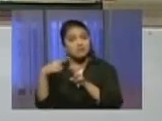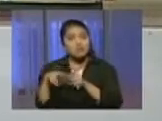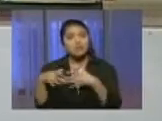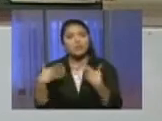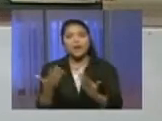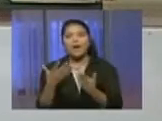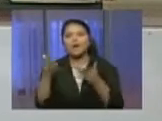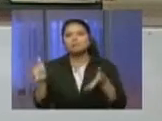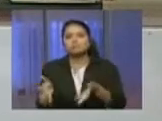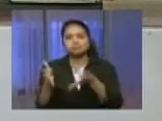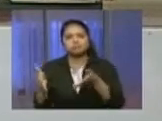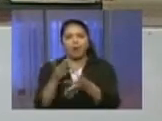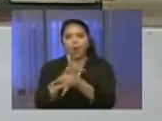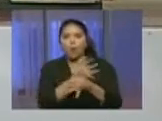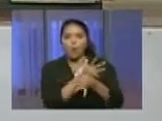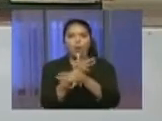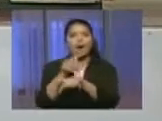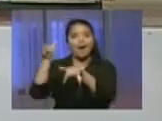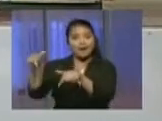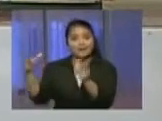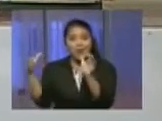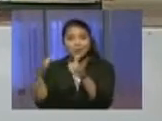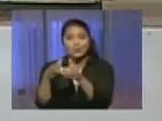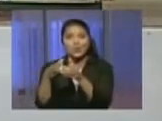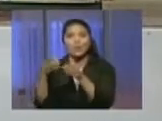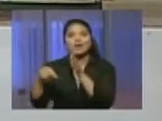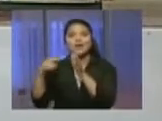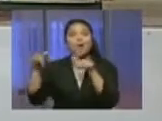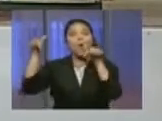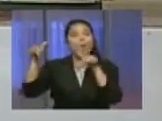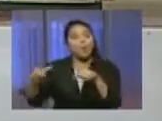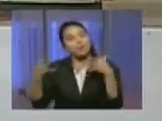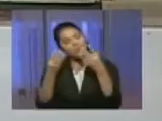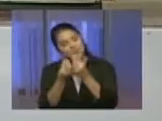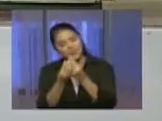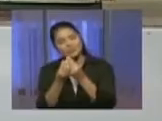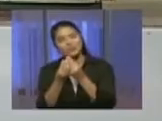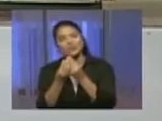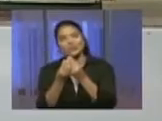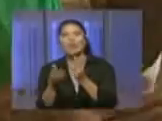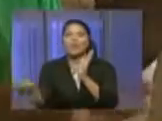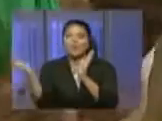de recreadores aquí está el movimiento de jóvenes recreadores hoy vinieron a acompañarnos